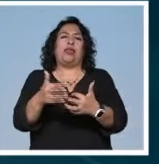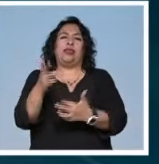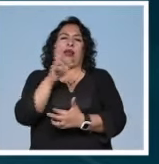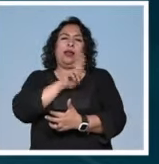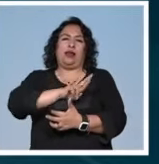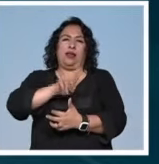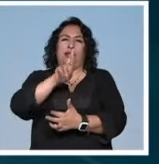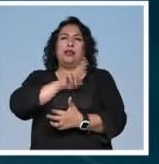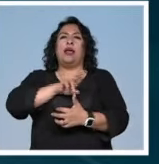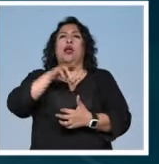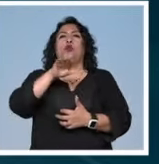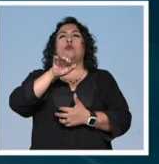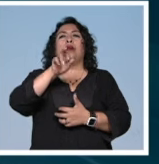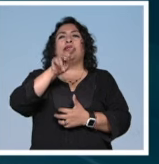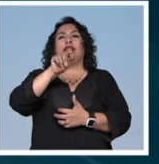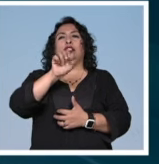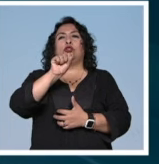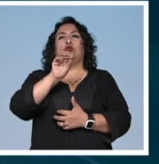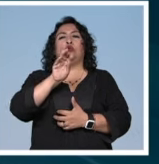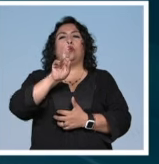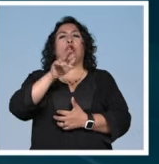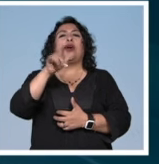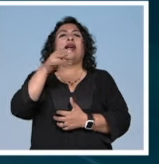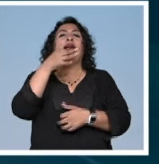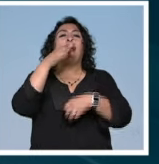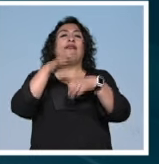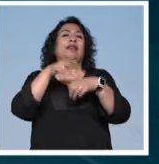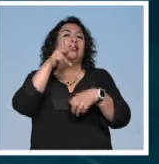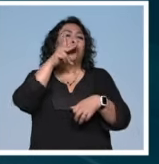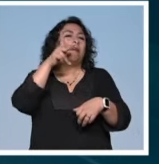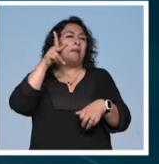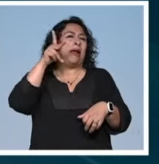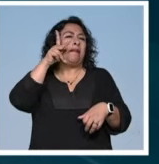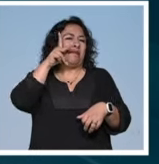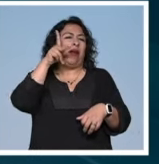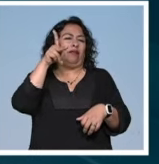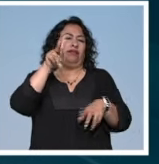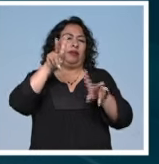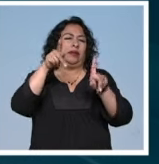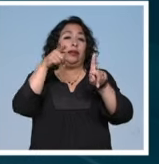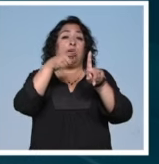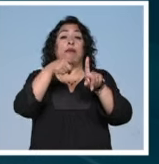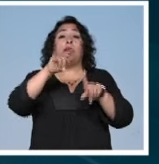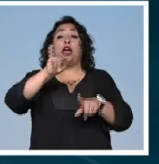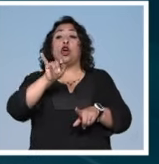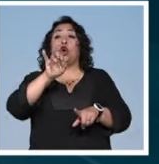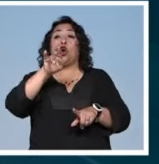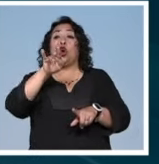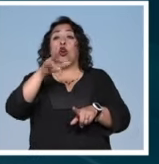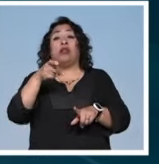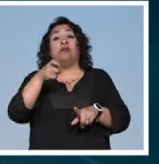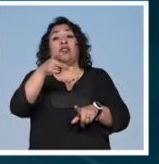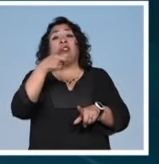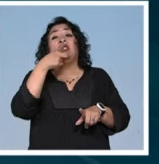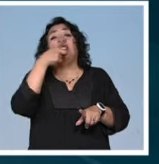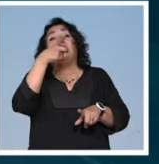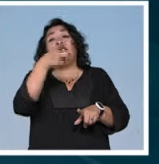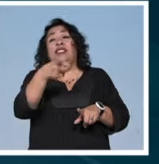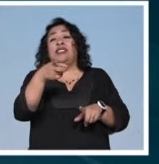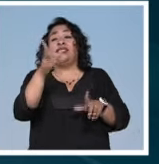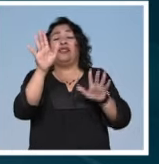maternidad subrogada, por la mención que hizo el Papa Francisco al respecto. Jorge Bergoglio lo llamó una